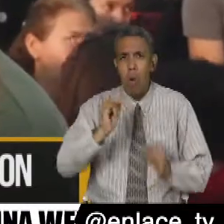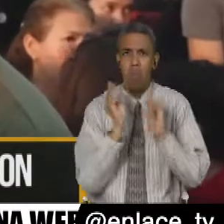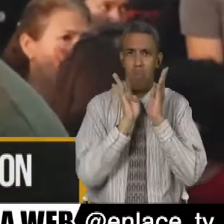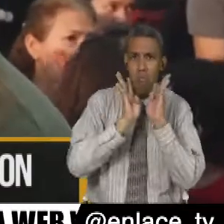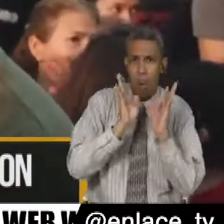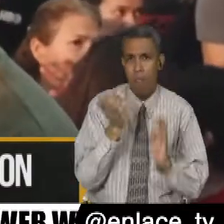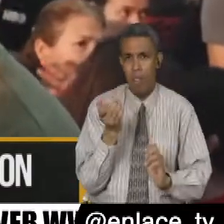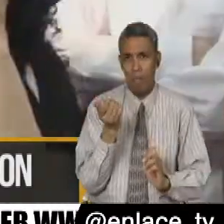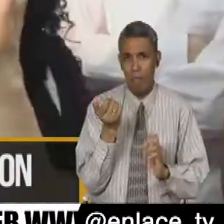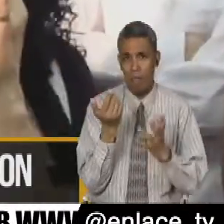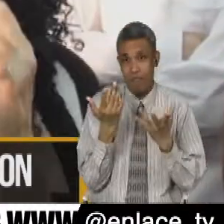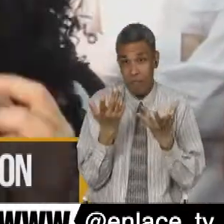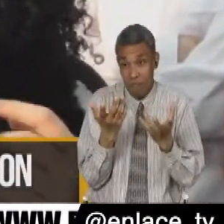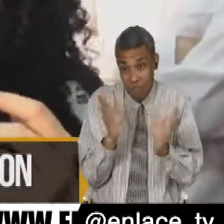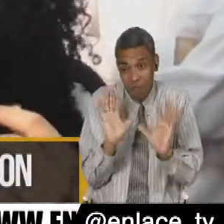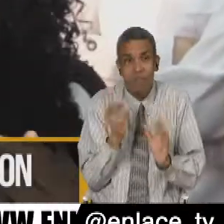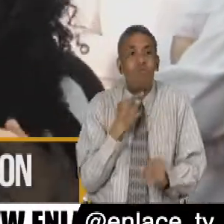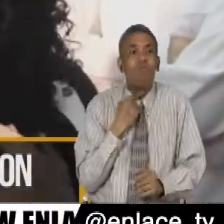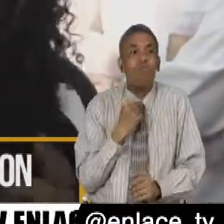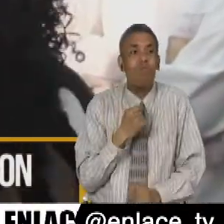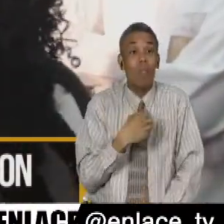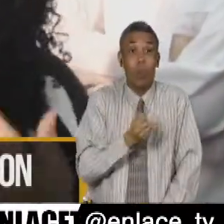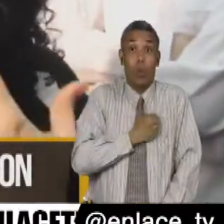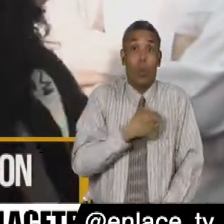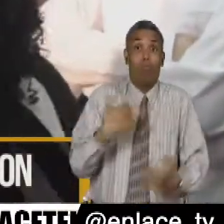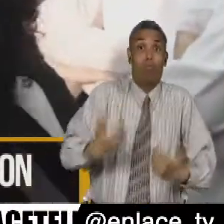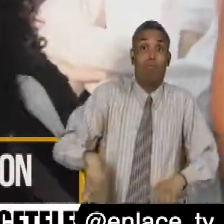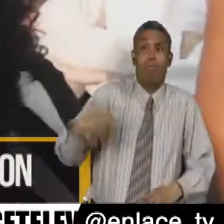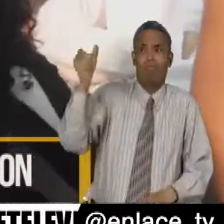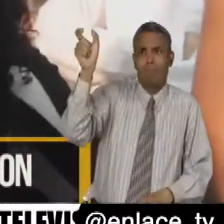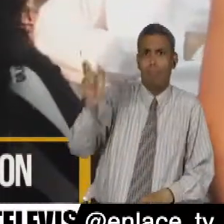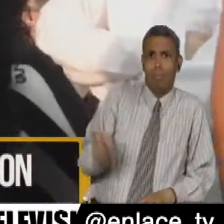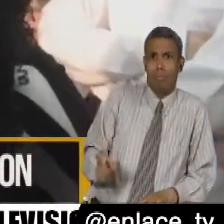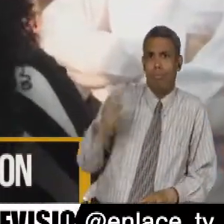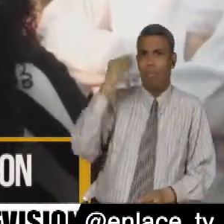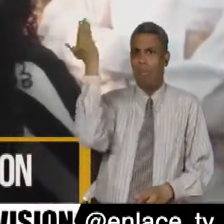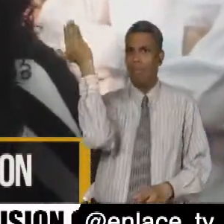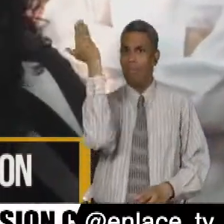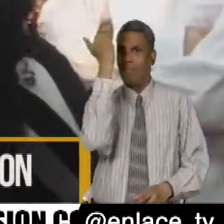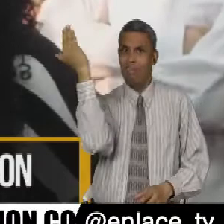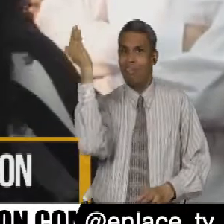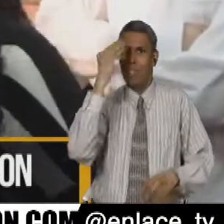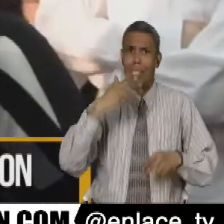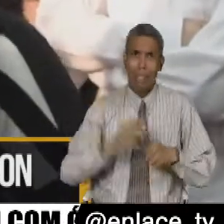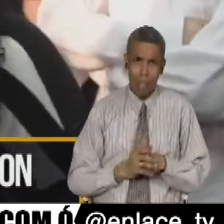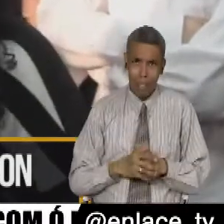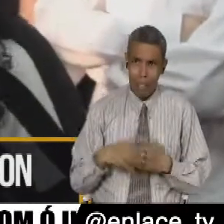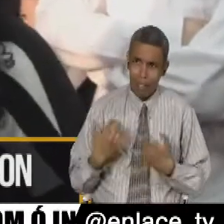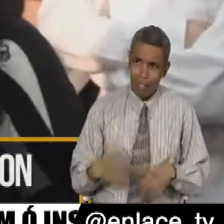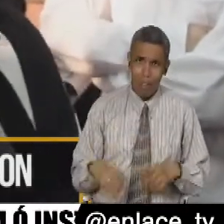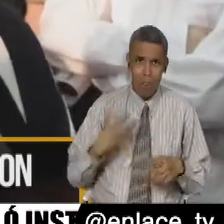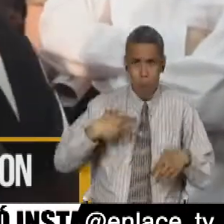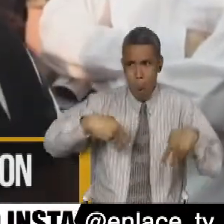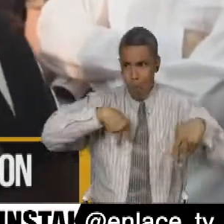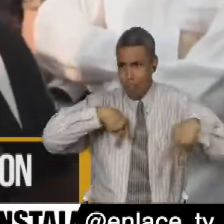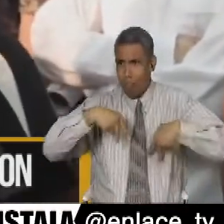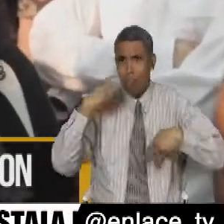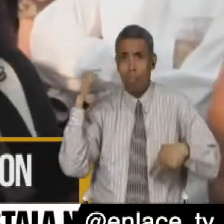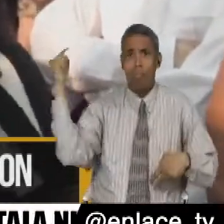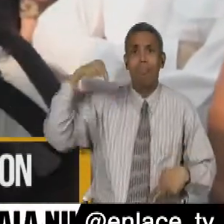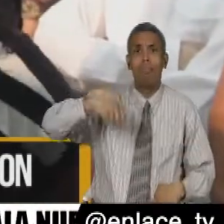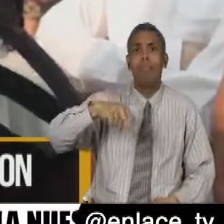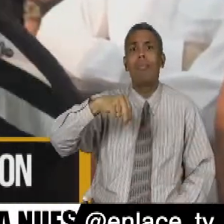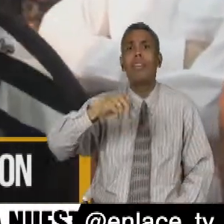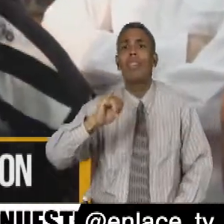conocerlos y escucharlos y ya tener pues un actor entonces como como nicolás aquí me parece increíble mañana